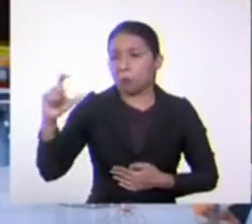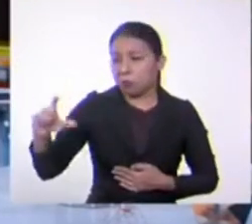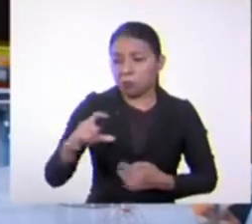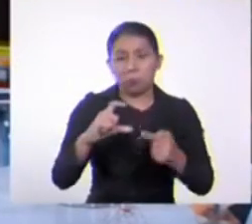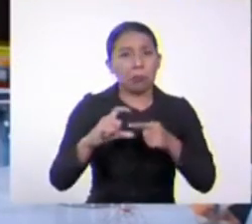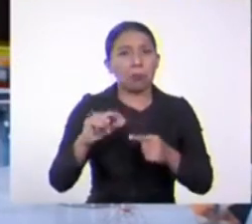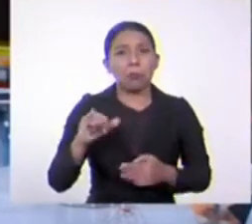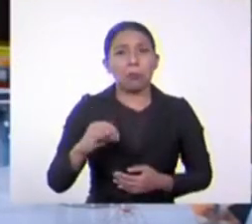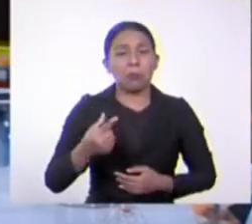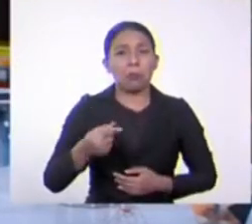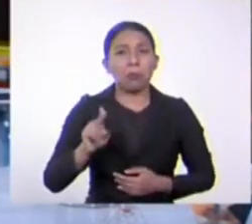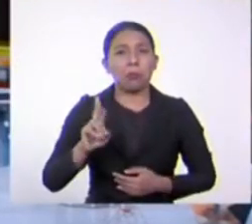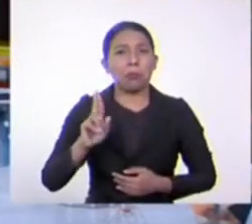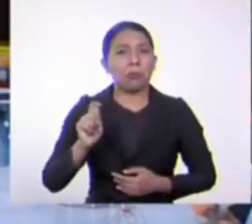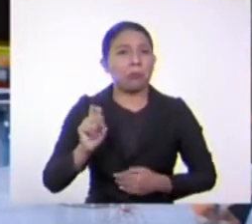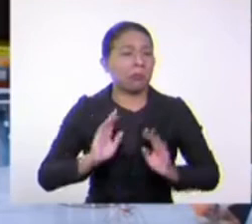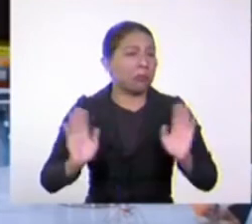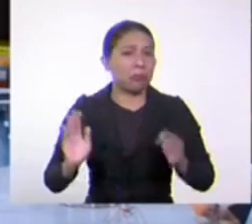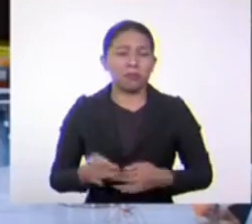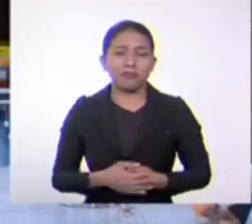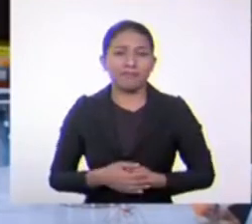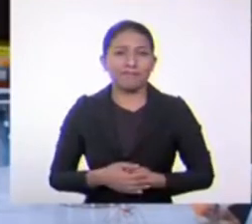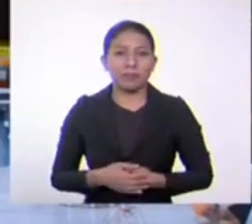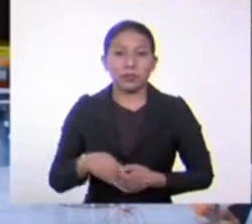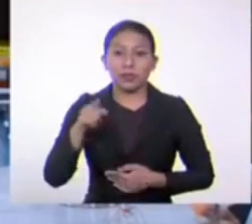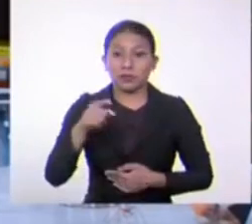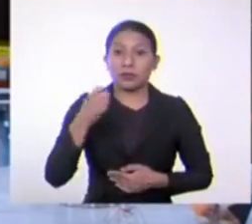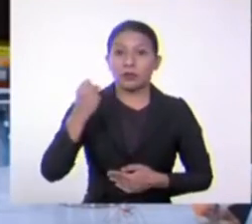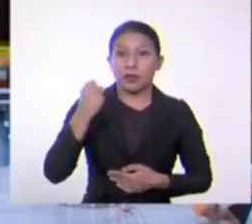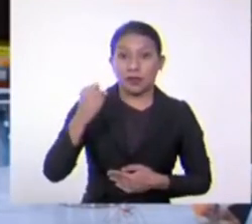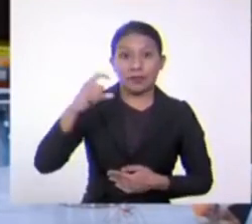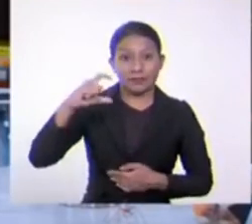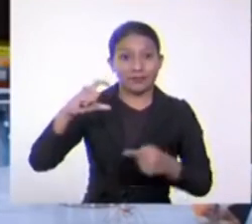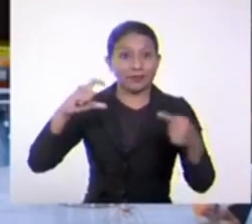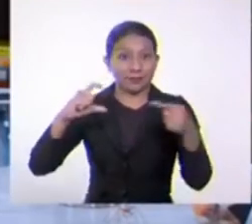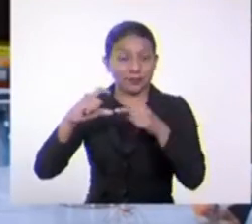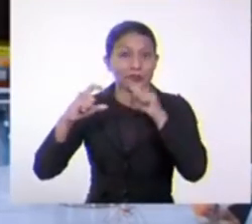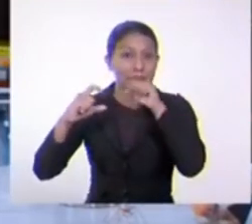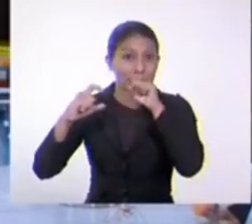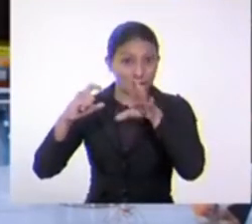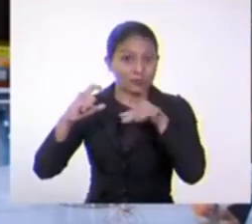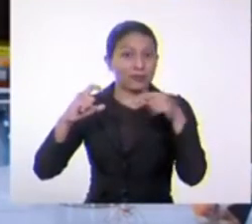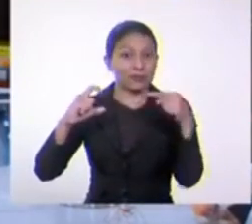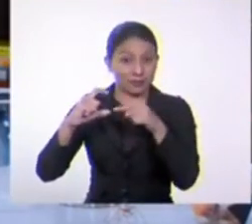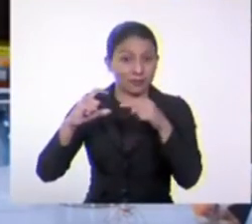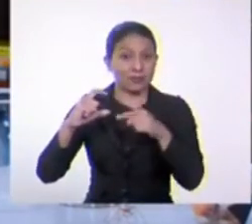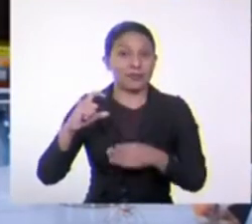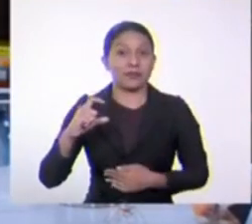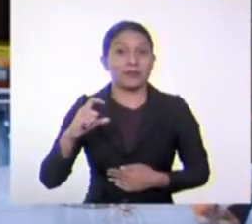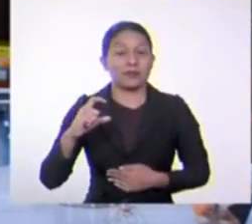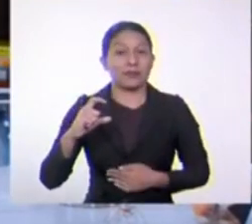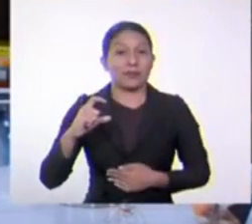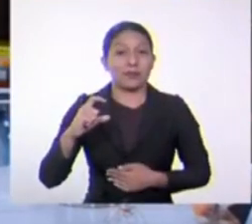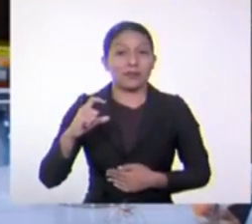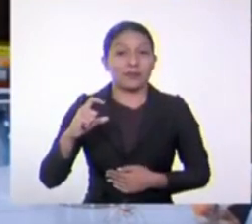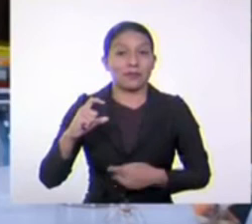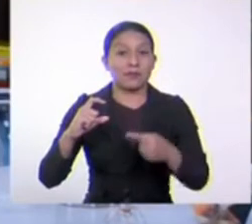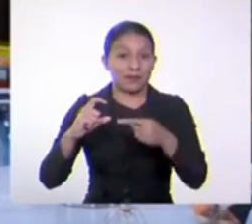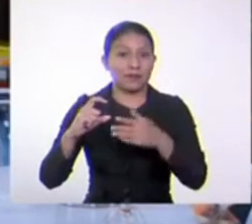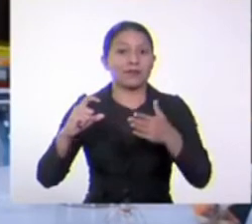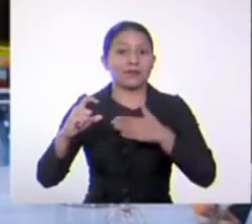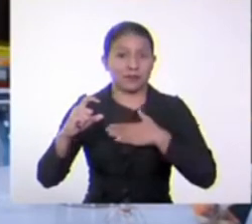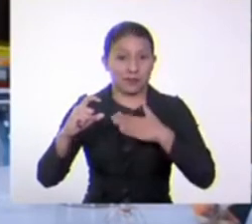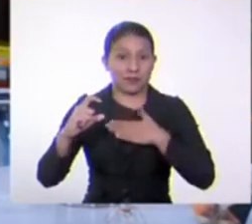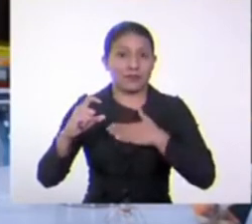previamente elaborado. Es muy importante que este yogur diga explícitamente en las indicaciones que contiene